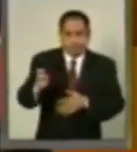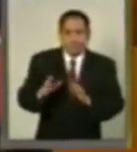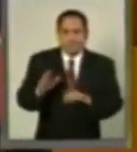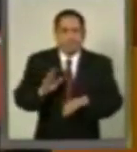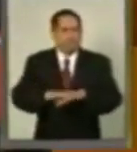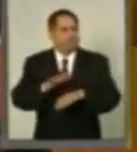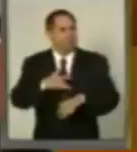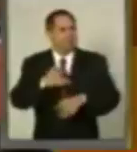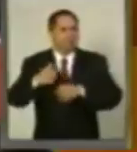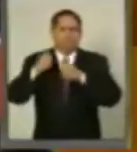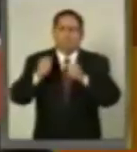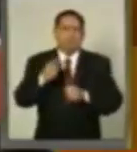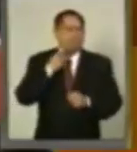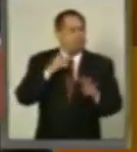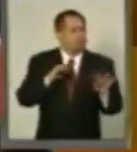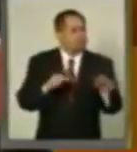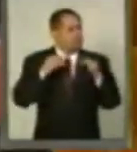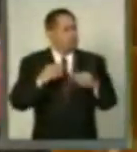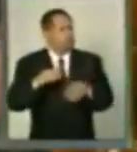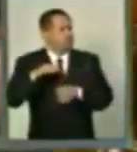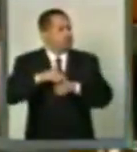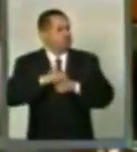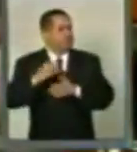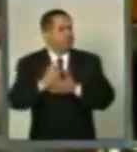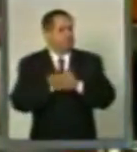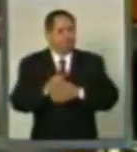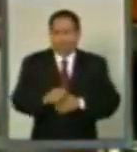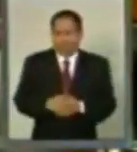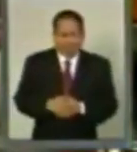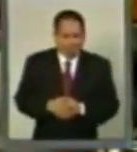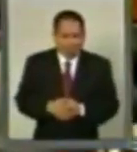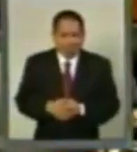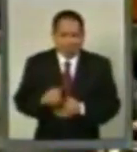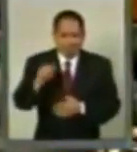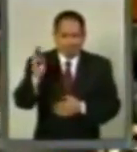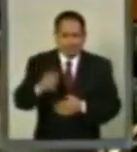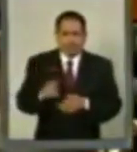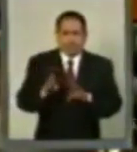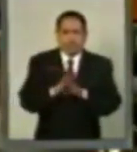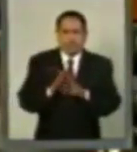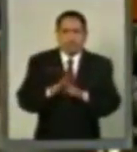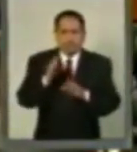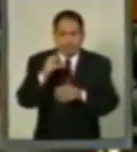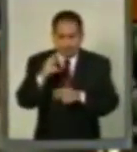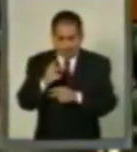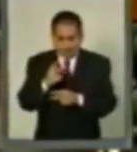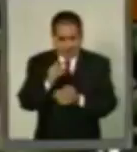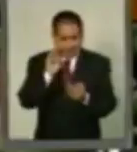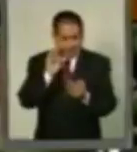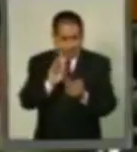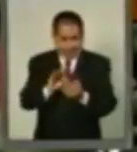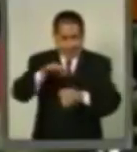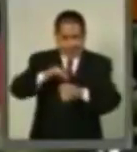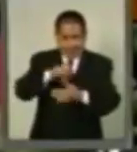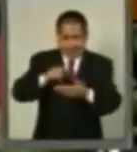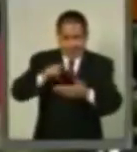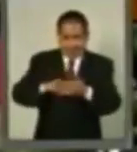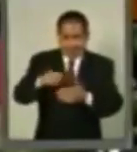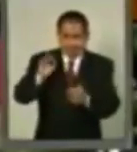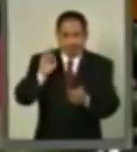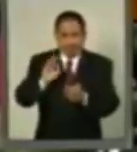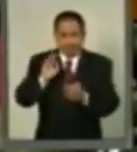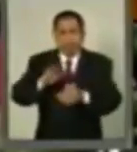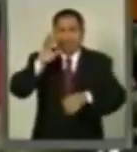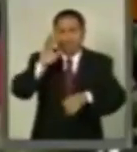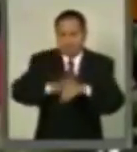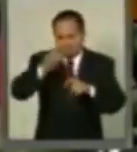mayor rendimiento político electoral. Sí, efectivamente, ya llegaron los tiempos y entendemos que cada día va